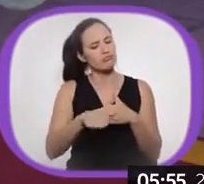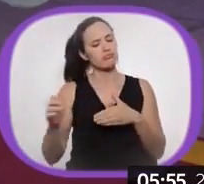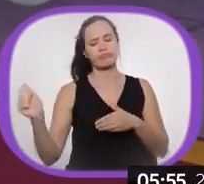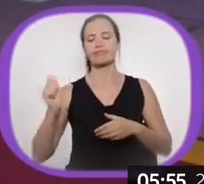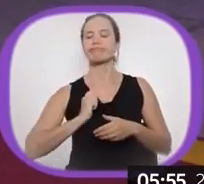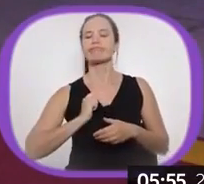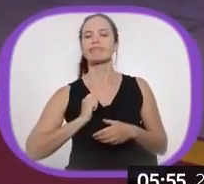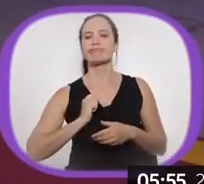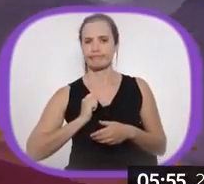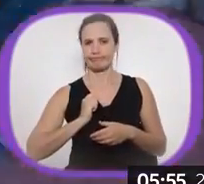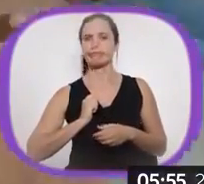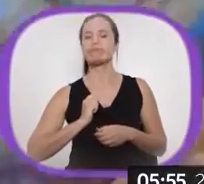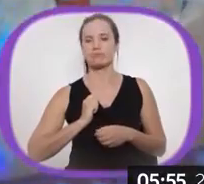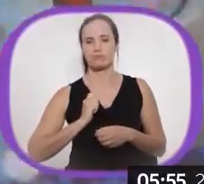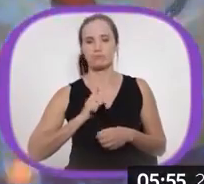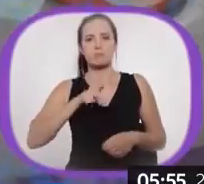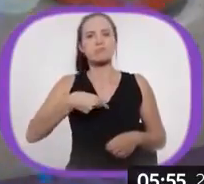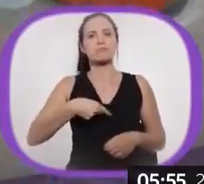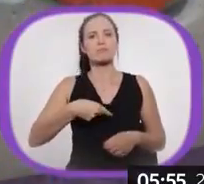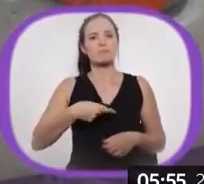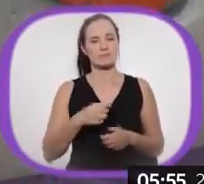correcto. ¿Ah?